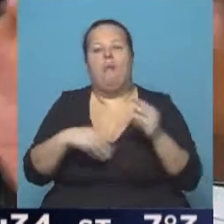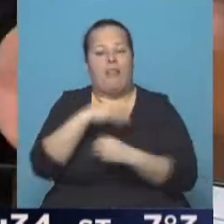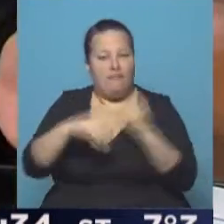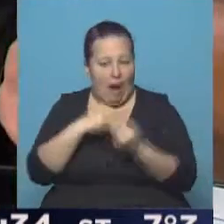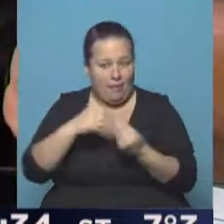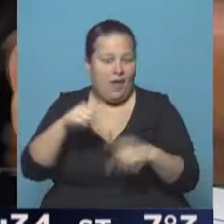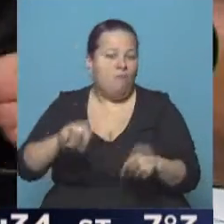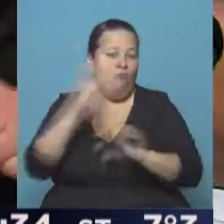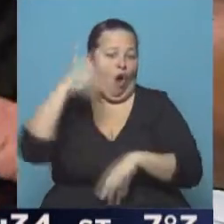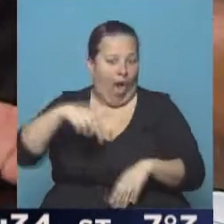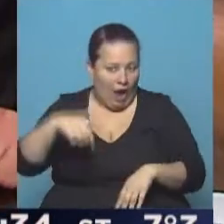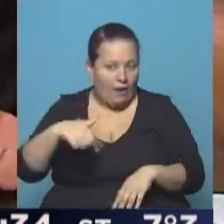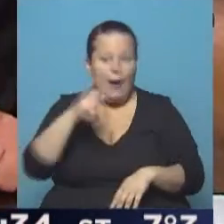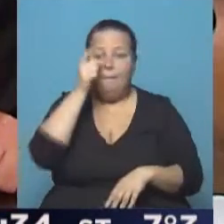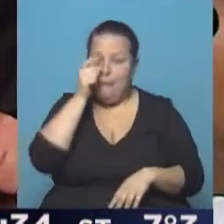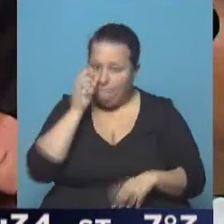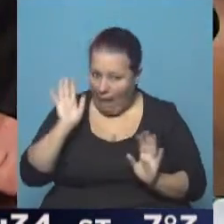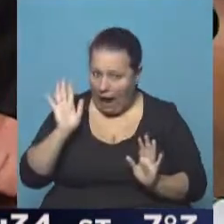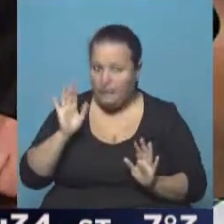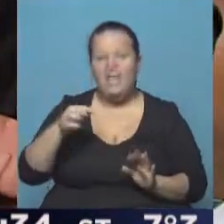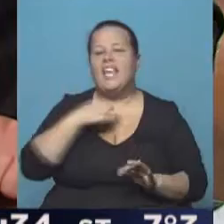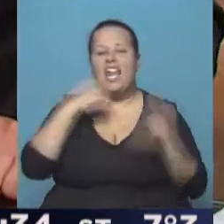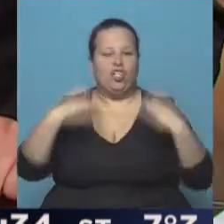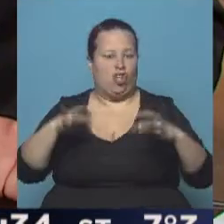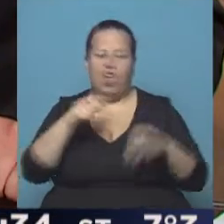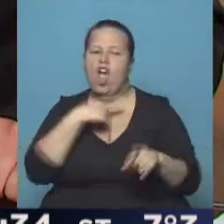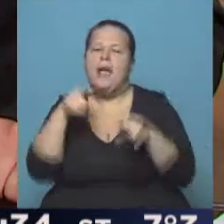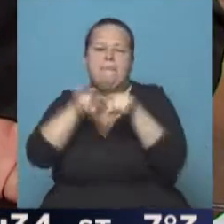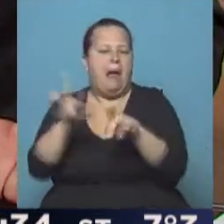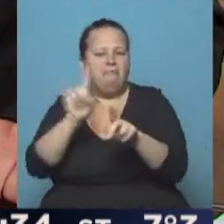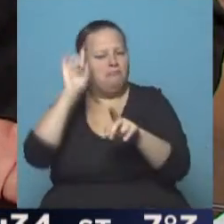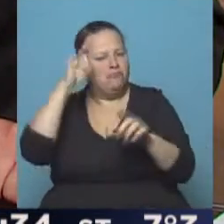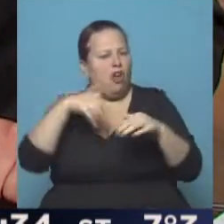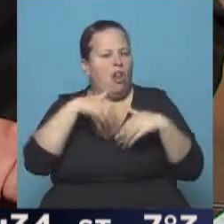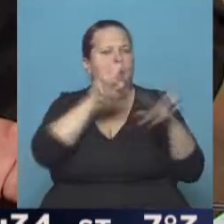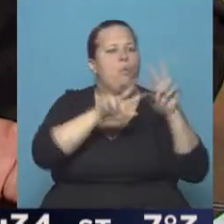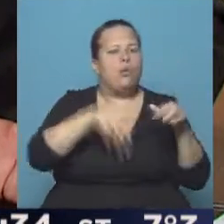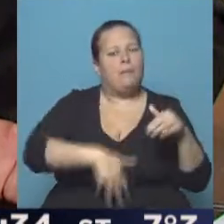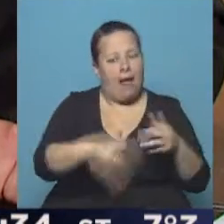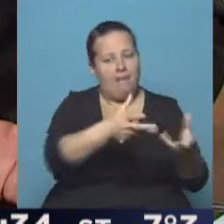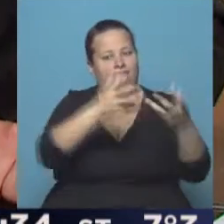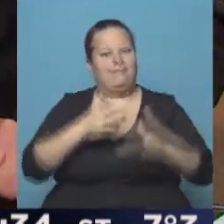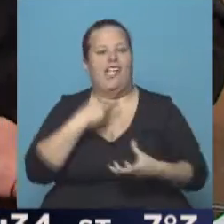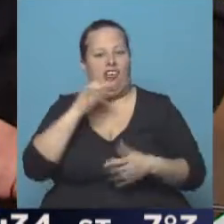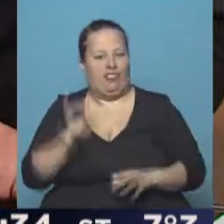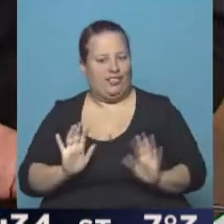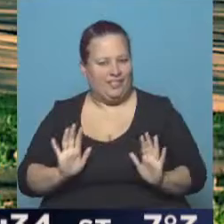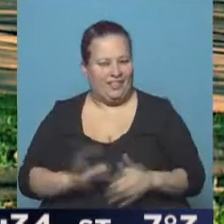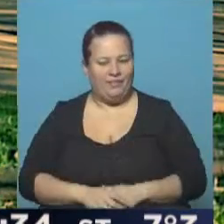familiar en los tiempos que nos toca vivir. Son padres que deciden no formar una pareja, pero sí tener un hijo.